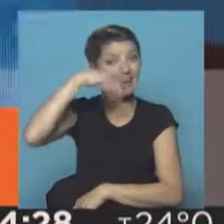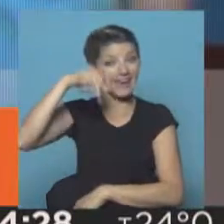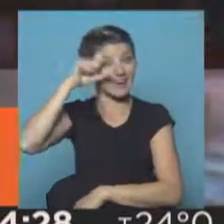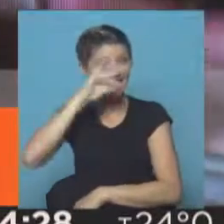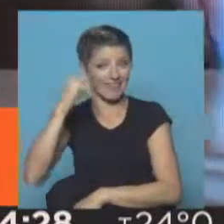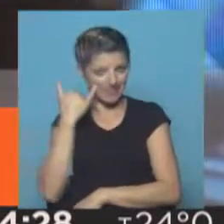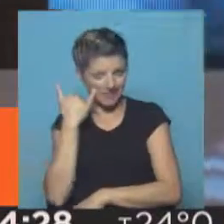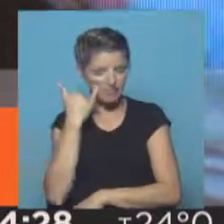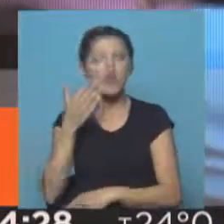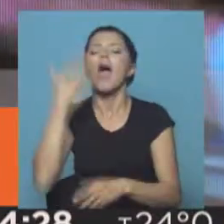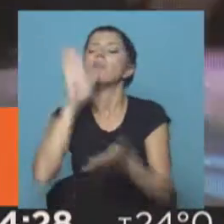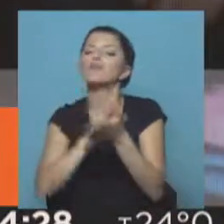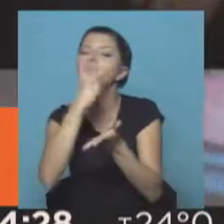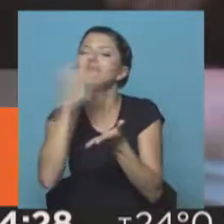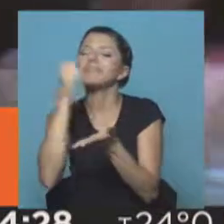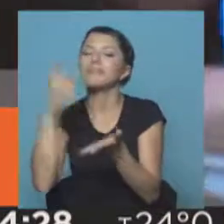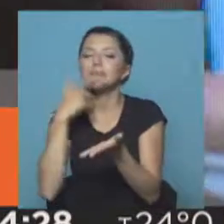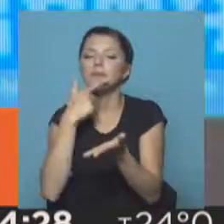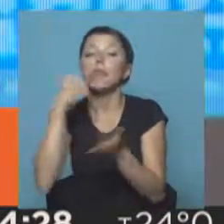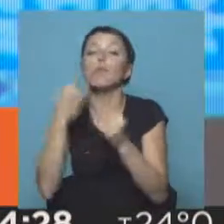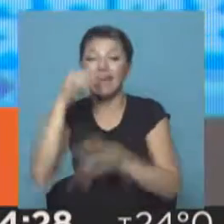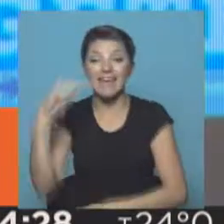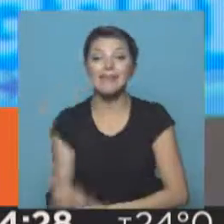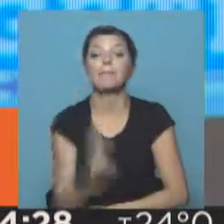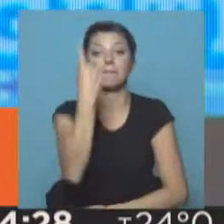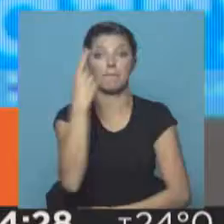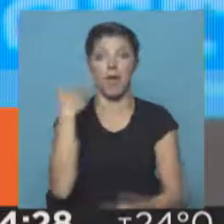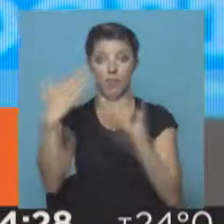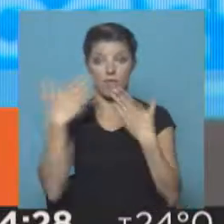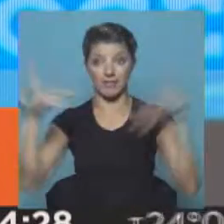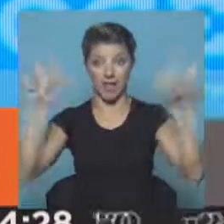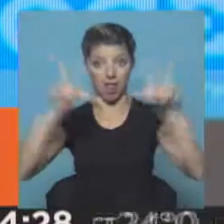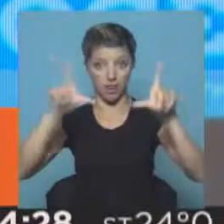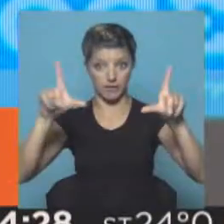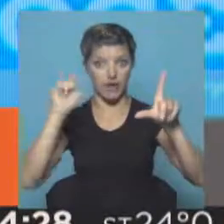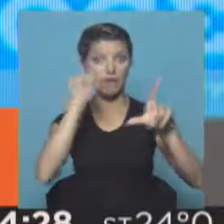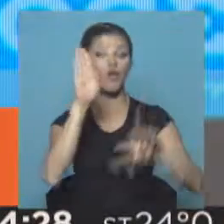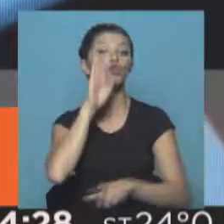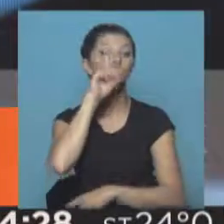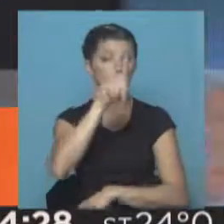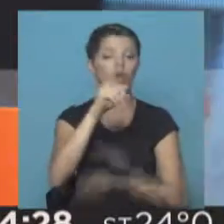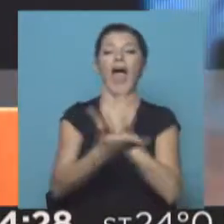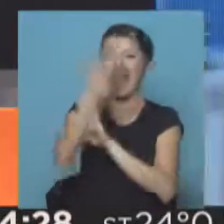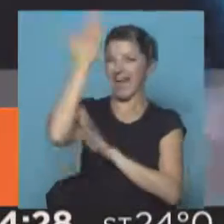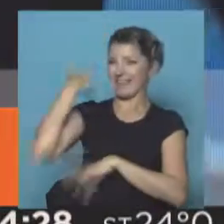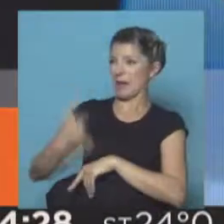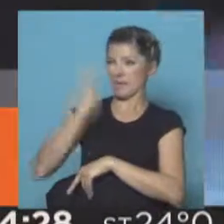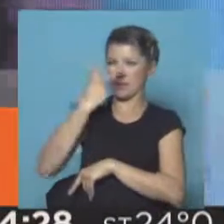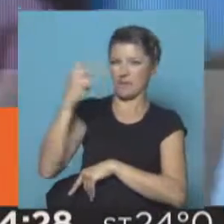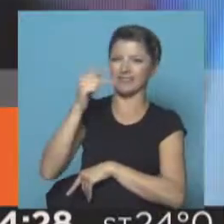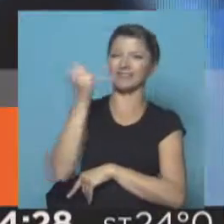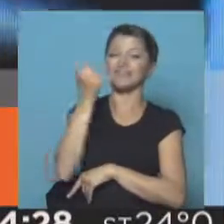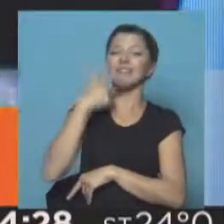hablamos del aniversario del primer debate presidencial televisado de los Estados Unidos, en aquel momento Richard Nixon y John